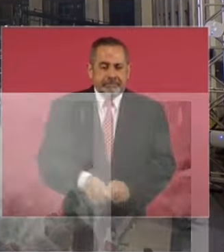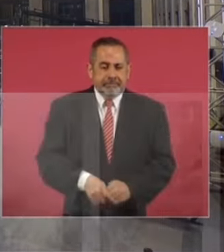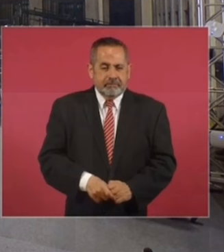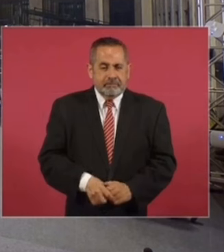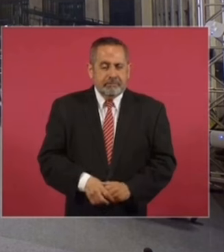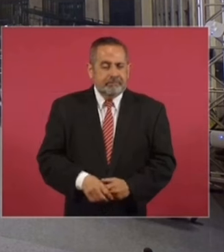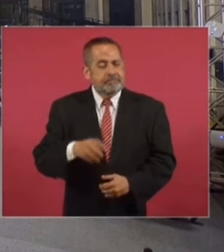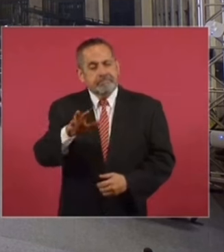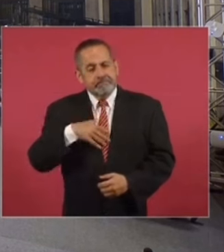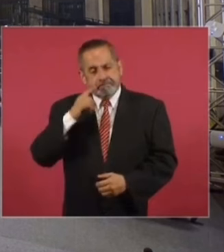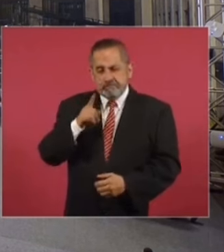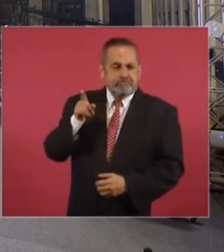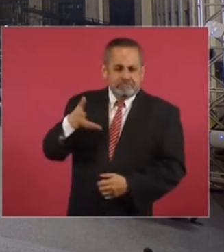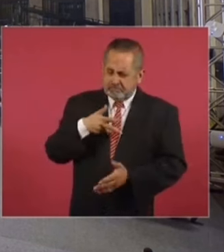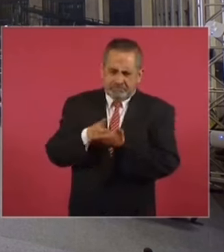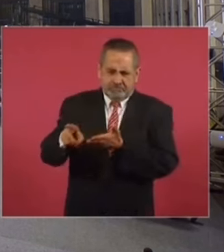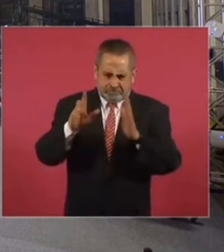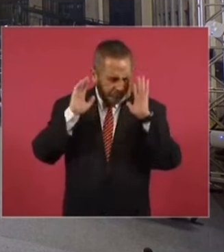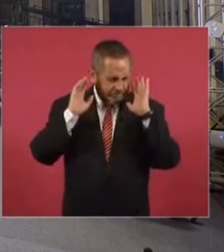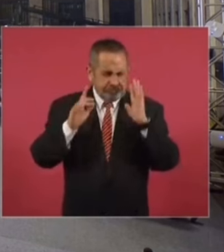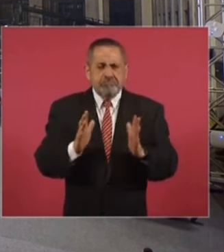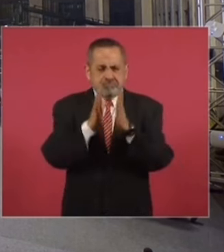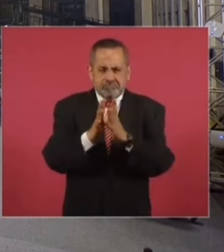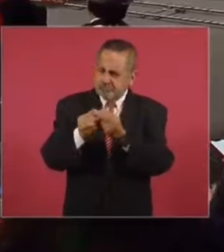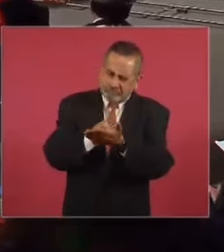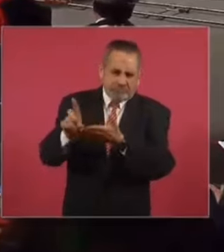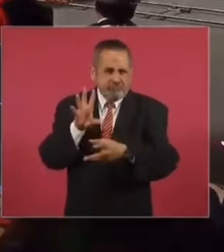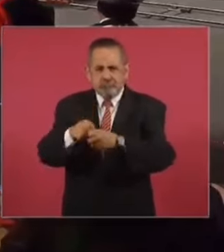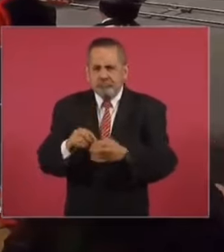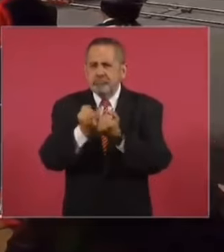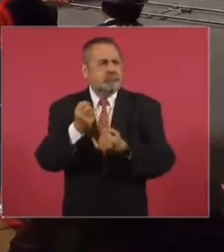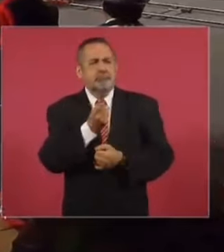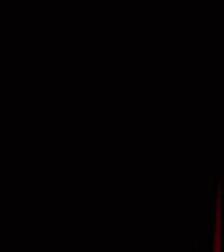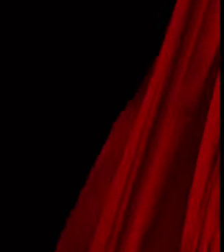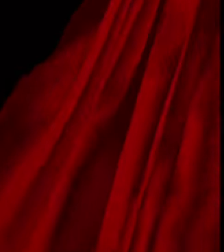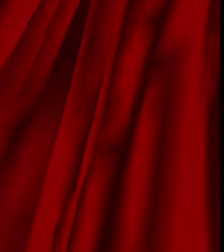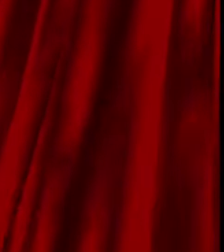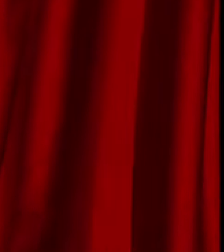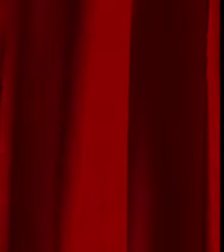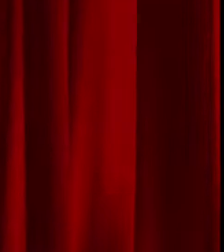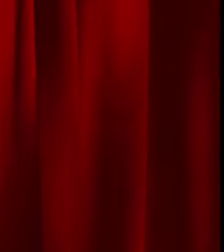Samuel García? Veo que él tiene el derecho de participar, como cualquier ciudadano.